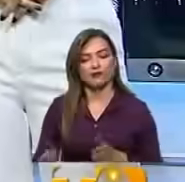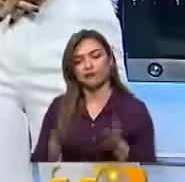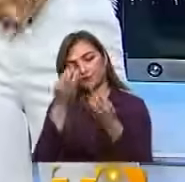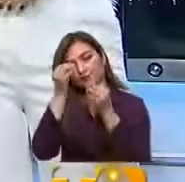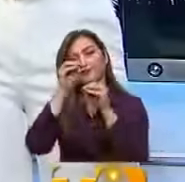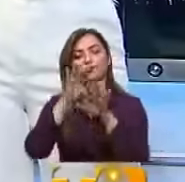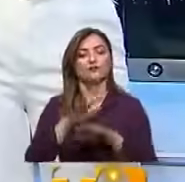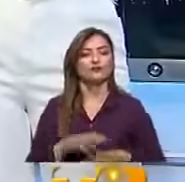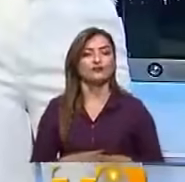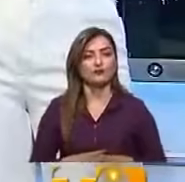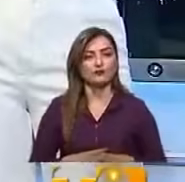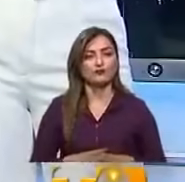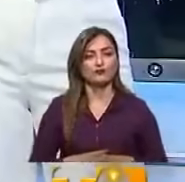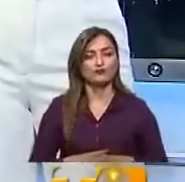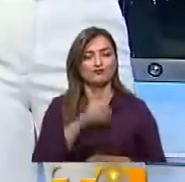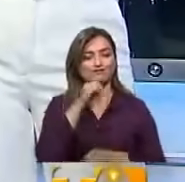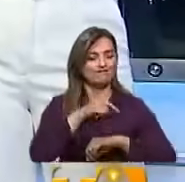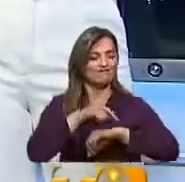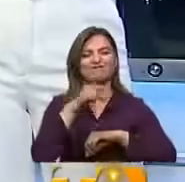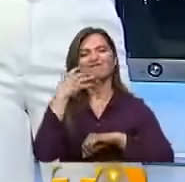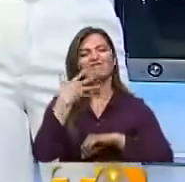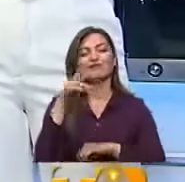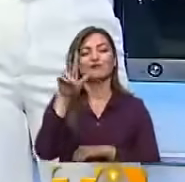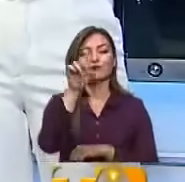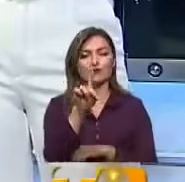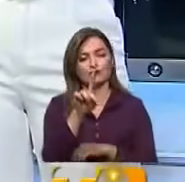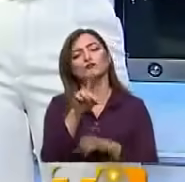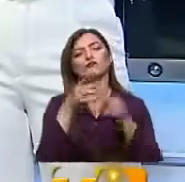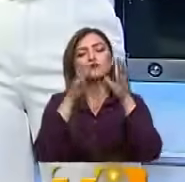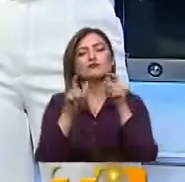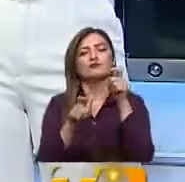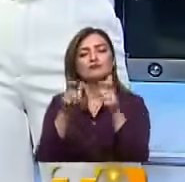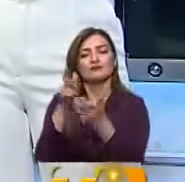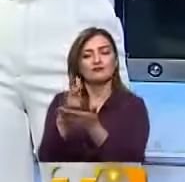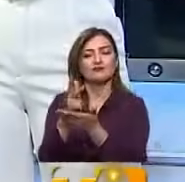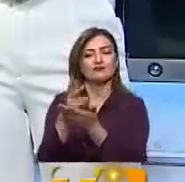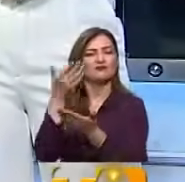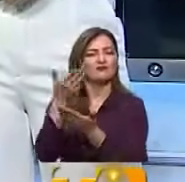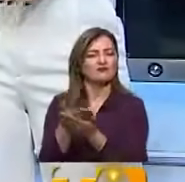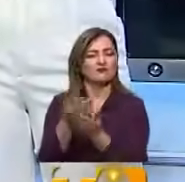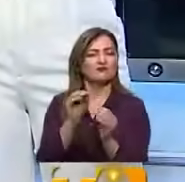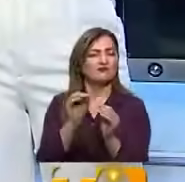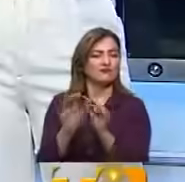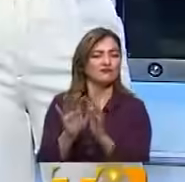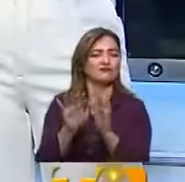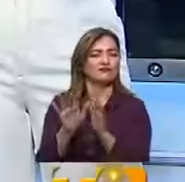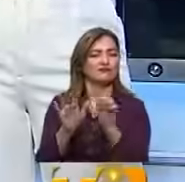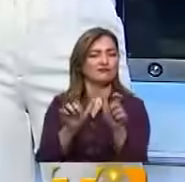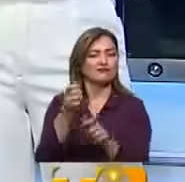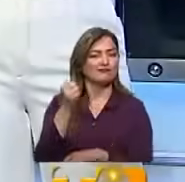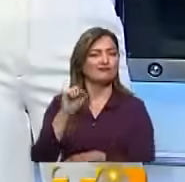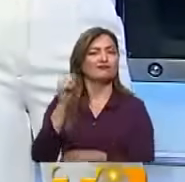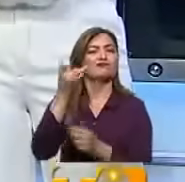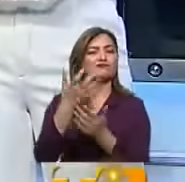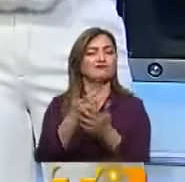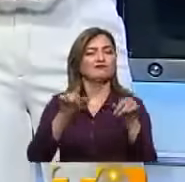contamos que conforme se acerca el que 31 de diciembre, aumenta la afluencia de ciudadanos en las terminales terrestres de la capital. Así es. Los viajeros tienen como